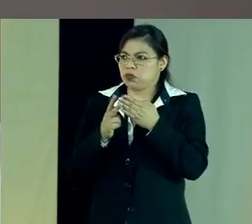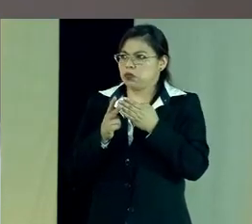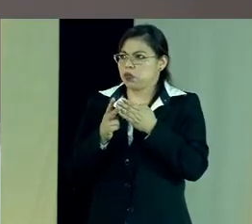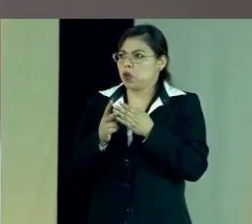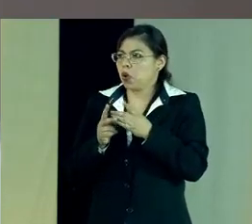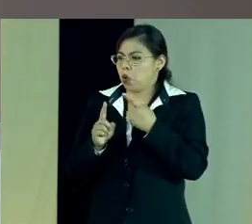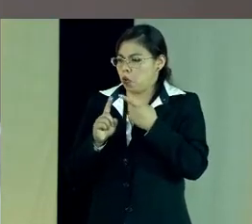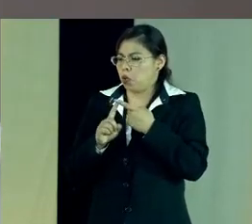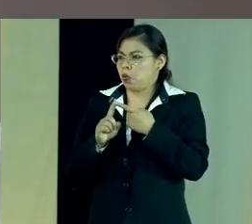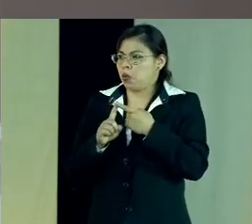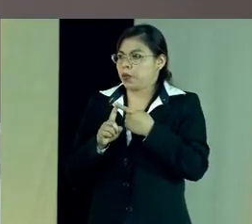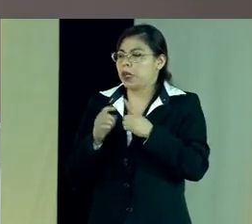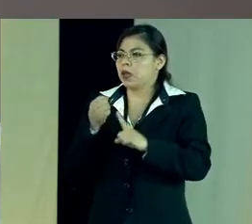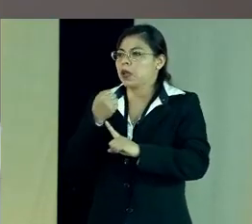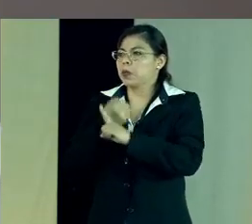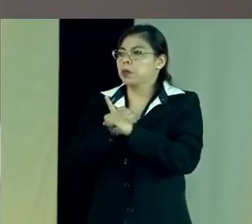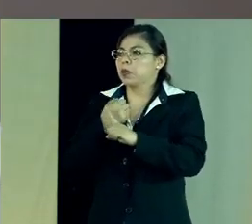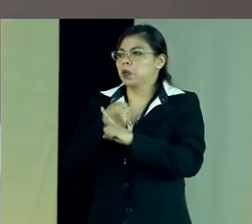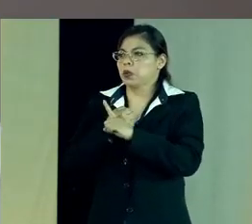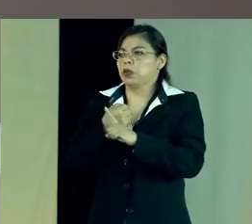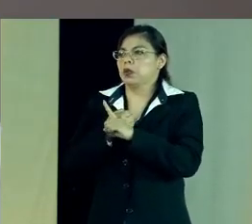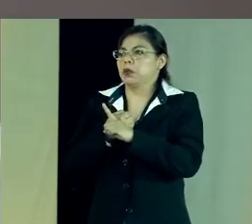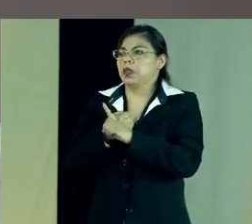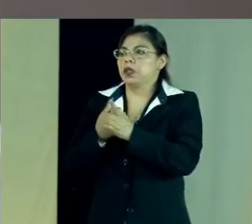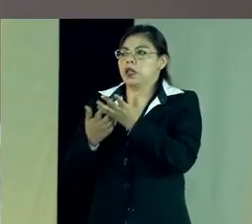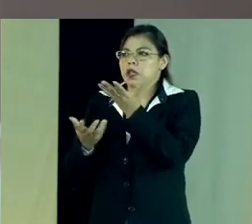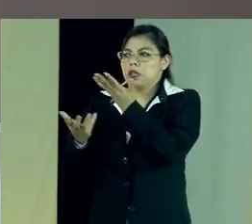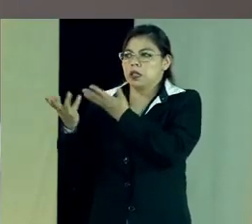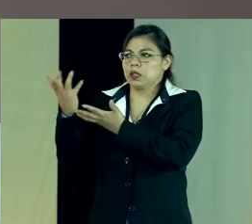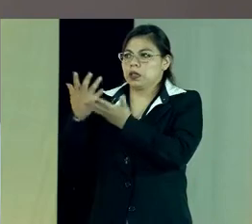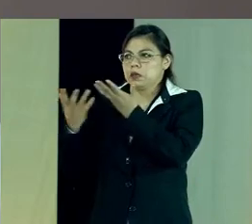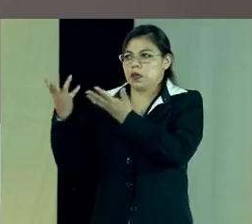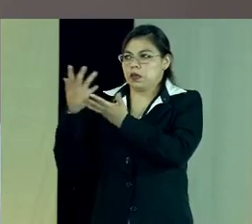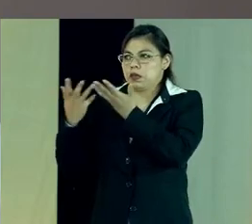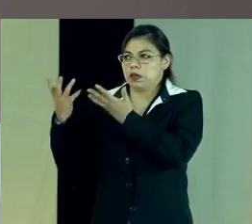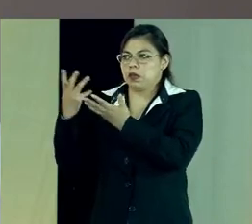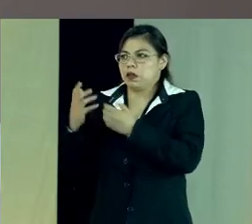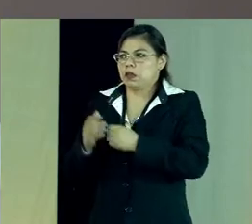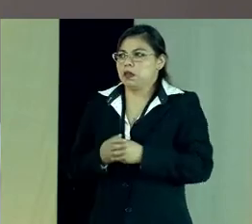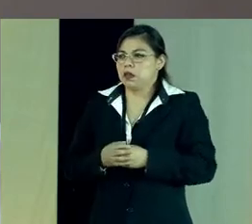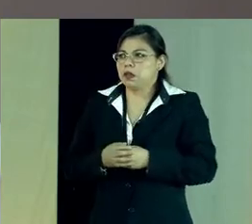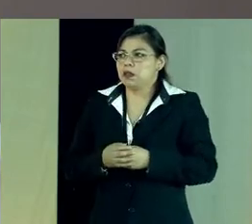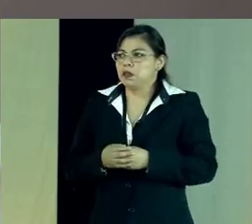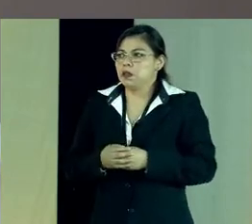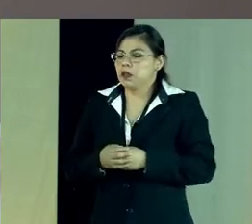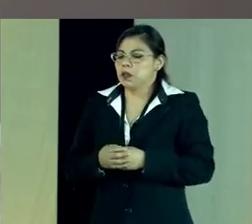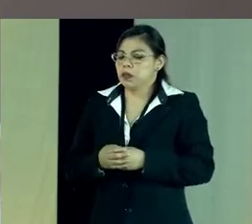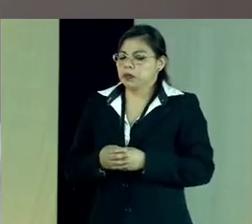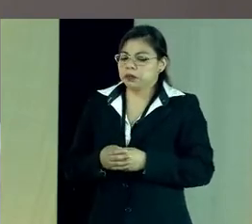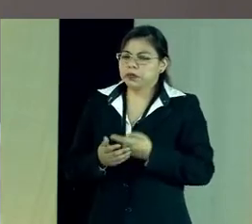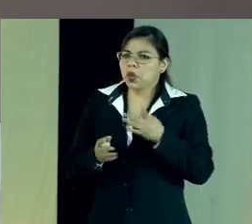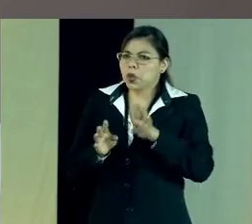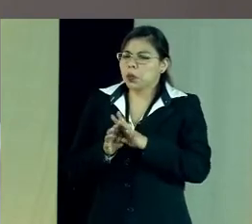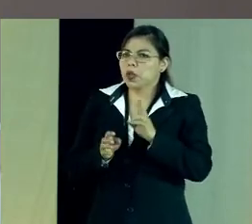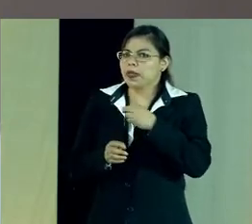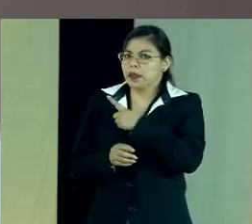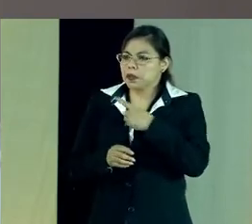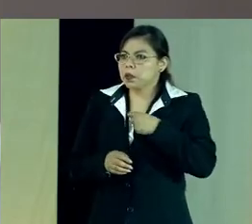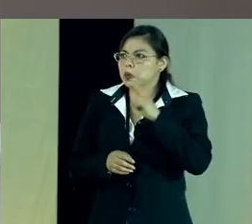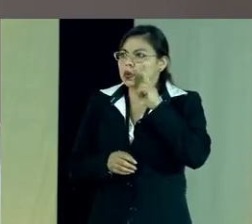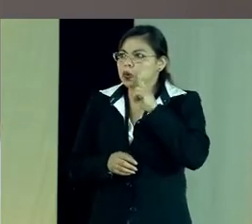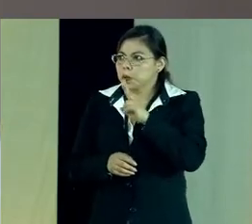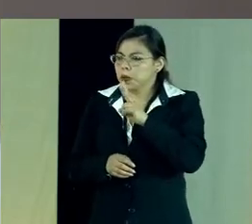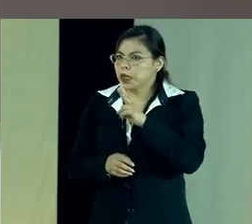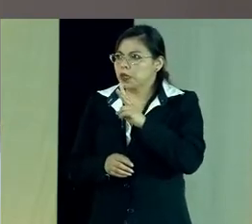es el problema climático probablemente no lo que tenemos que confrontar este